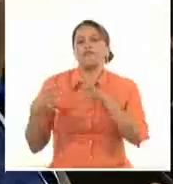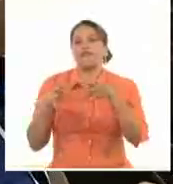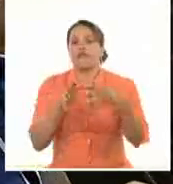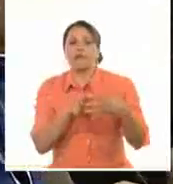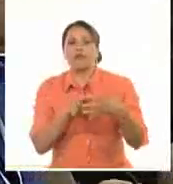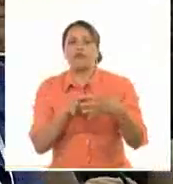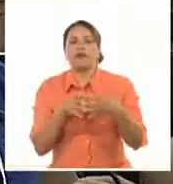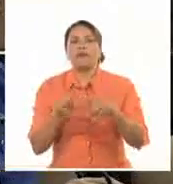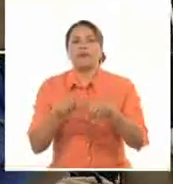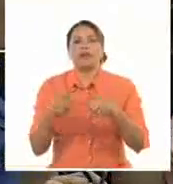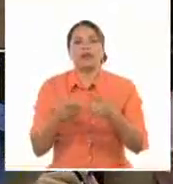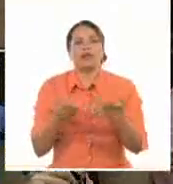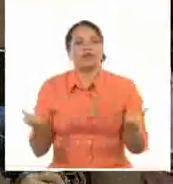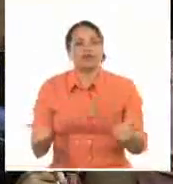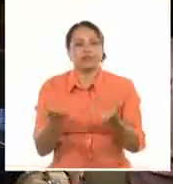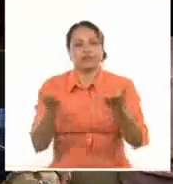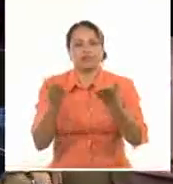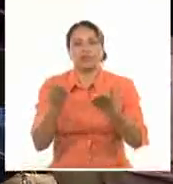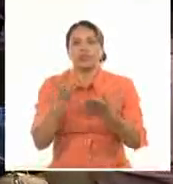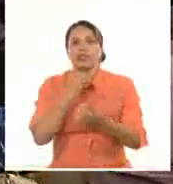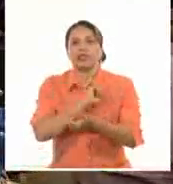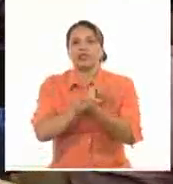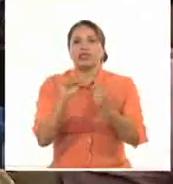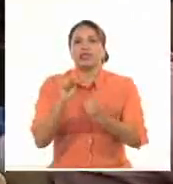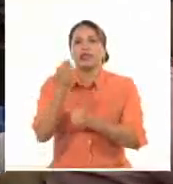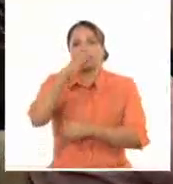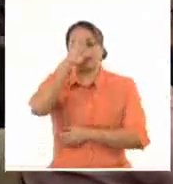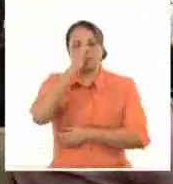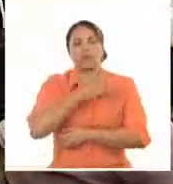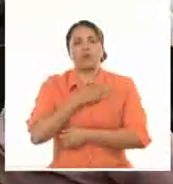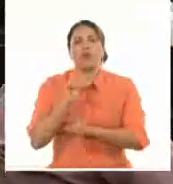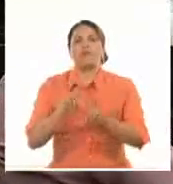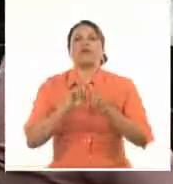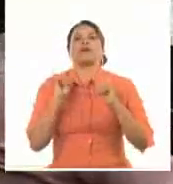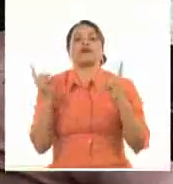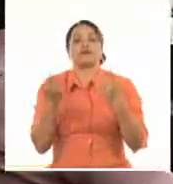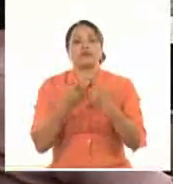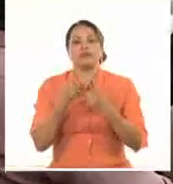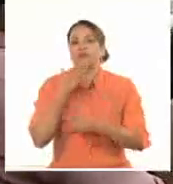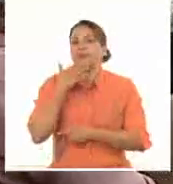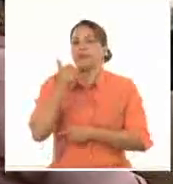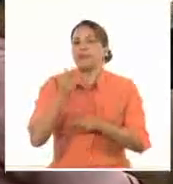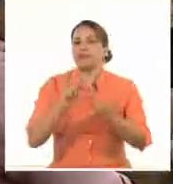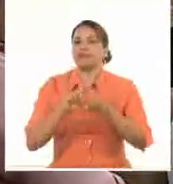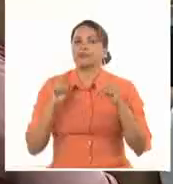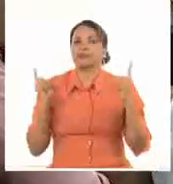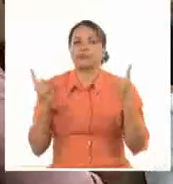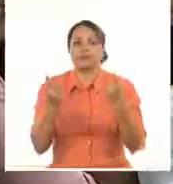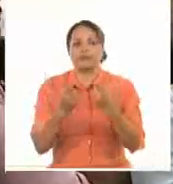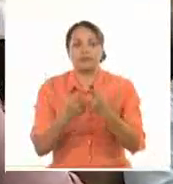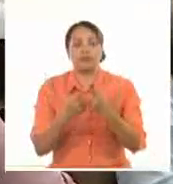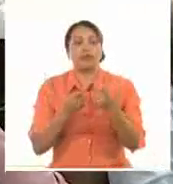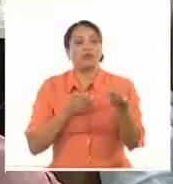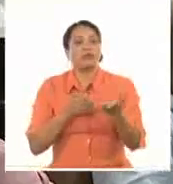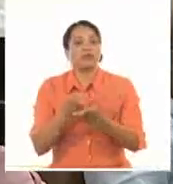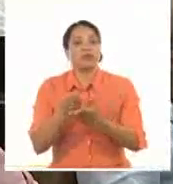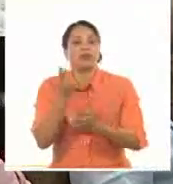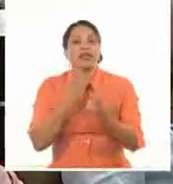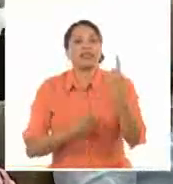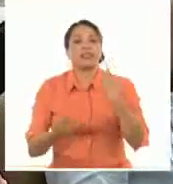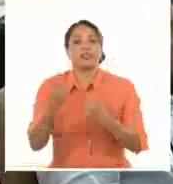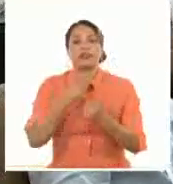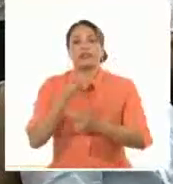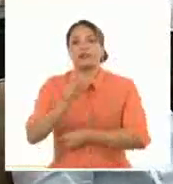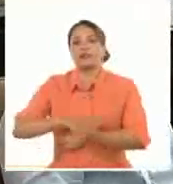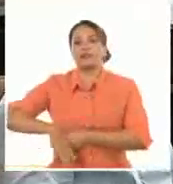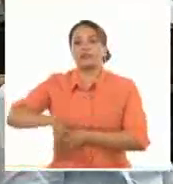vía para sostener el ideal de una Cuba con todos y para el bien de todos y para consolidar la alternativa socialista que